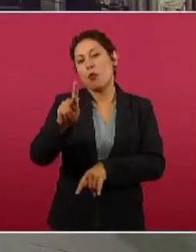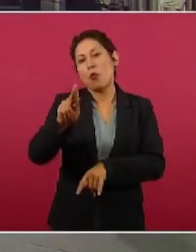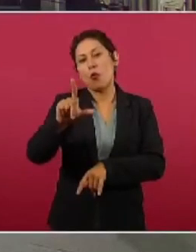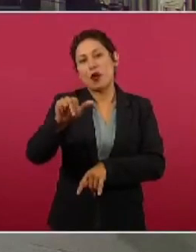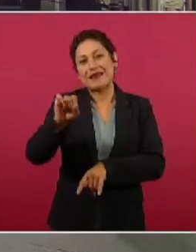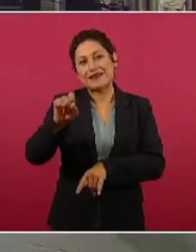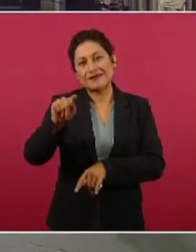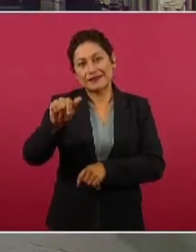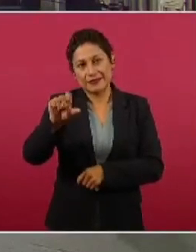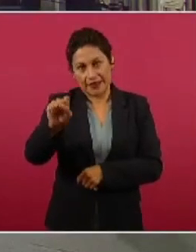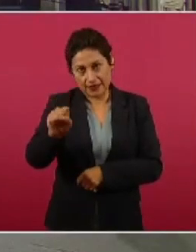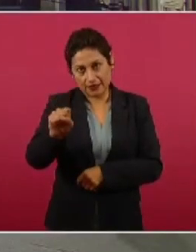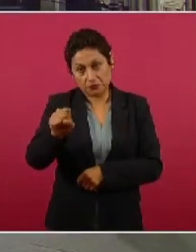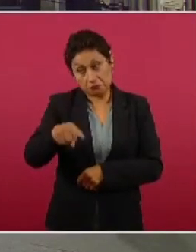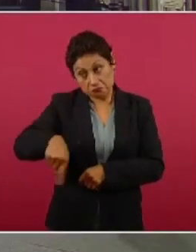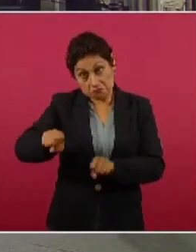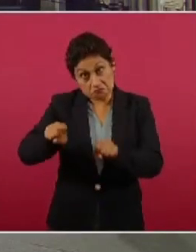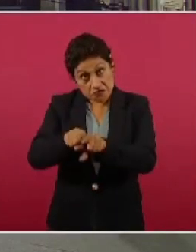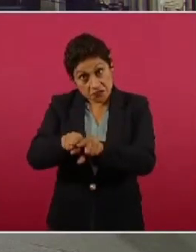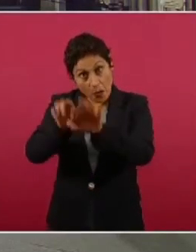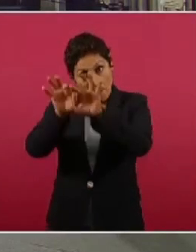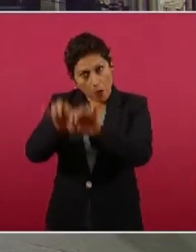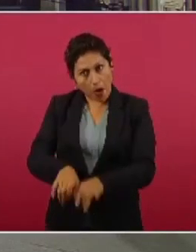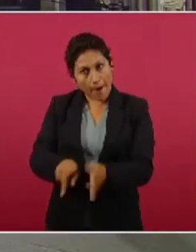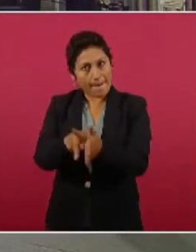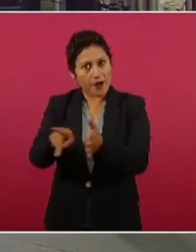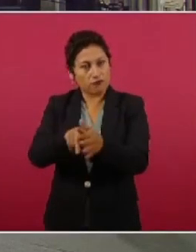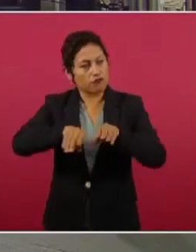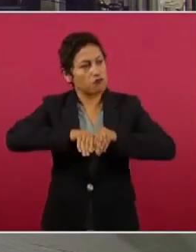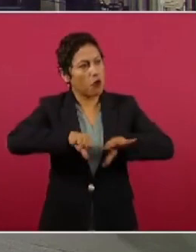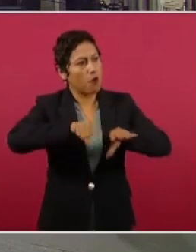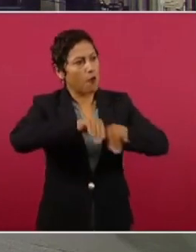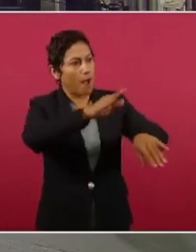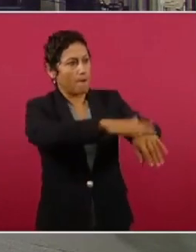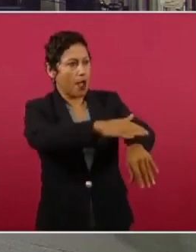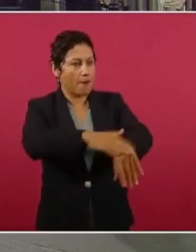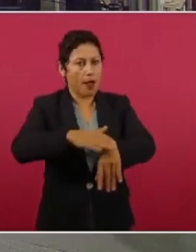Los editorialistas. Y entonces les dice,